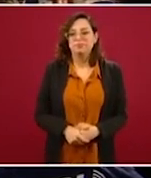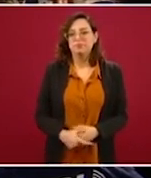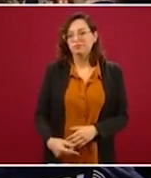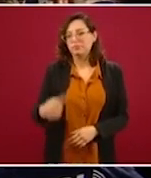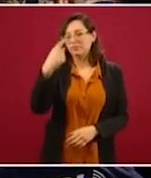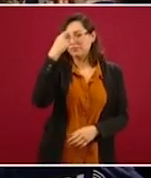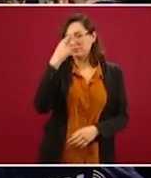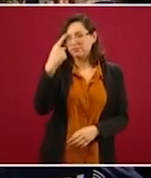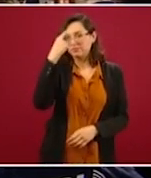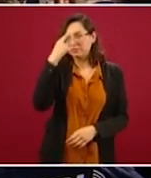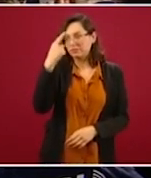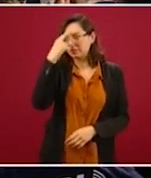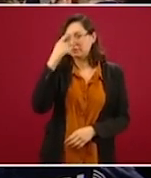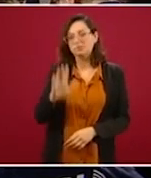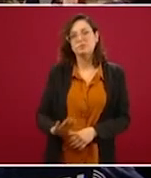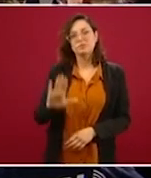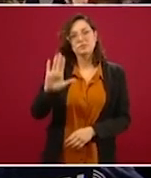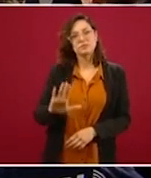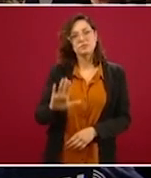una deidad,